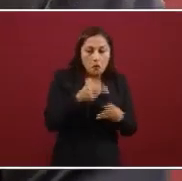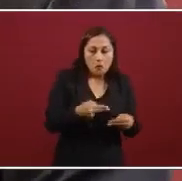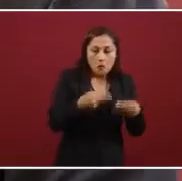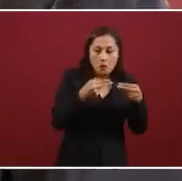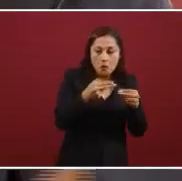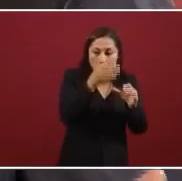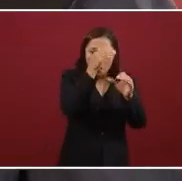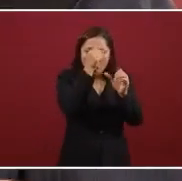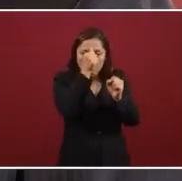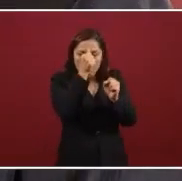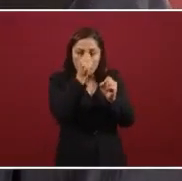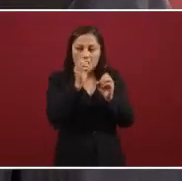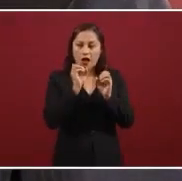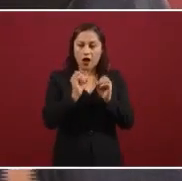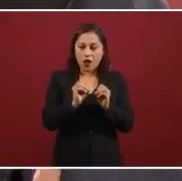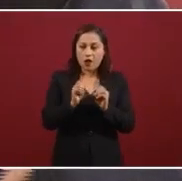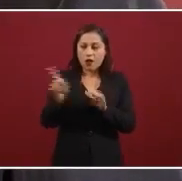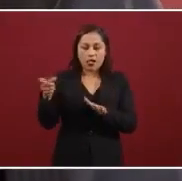o sobornar